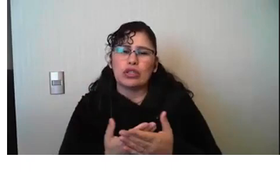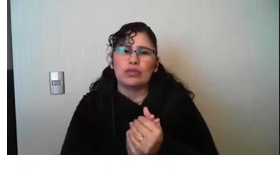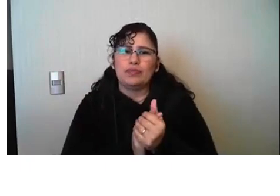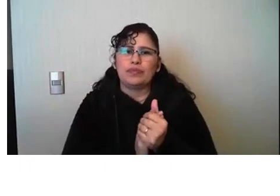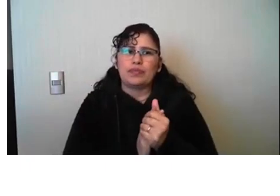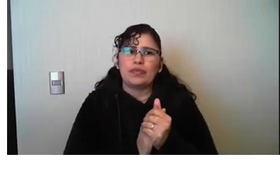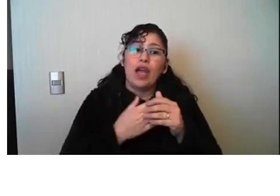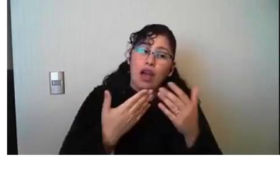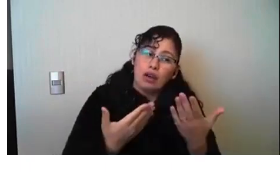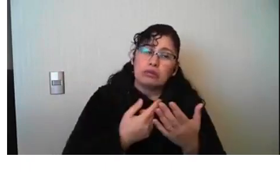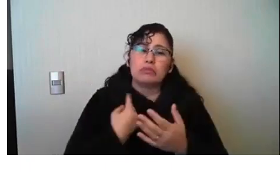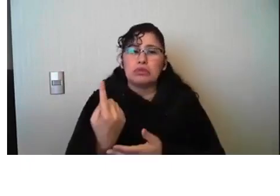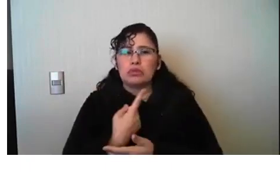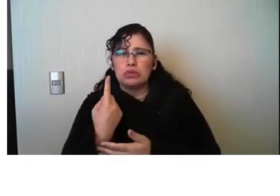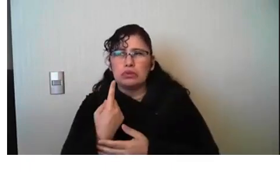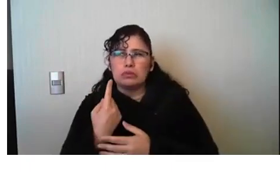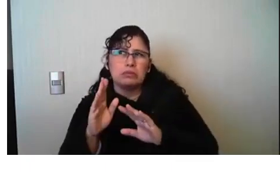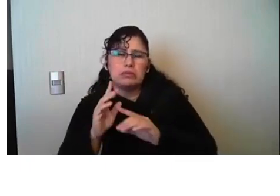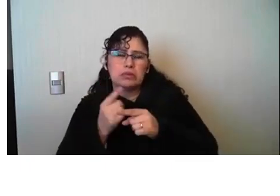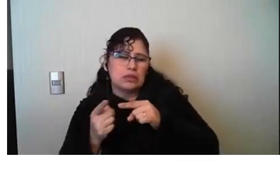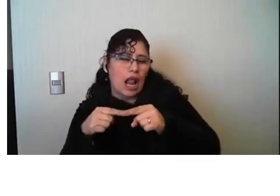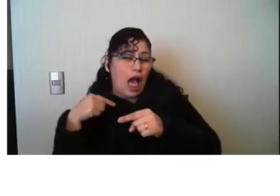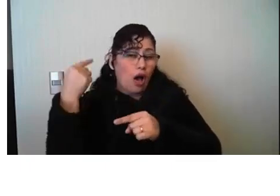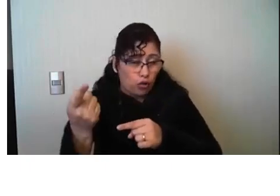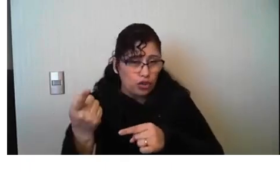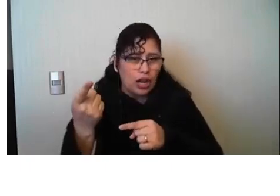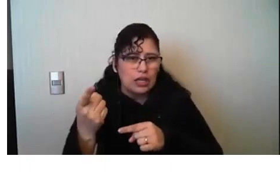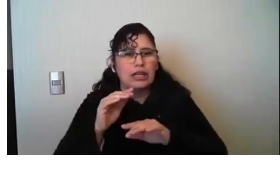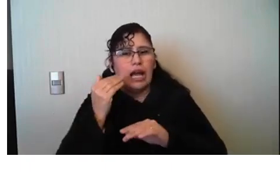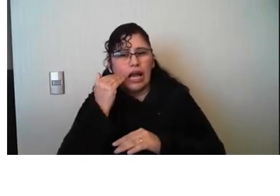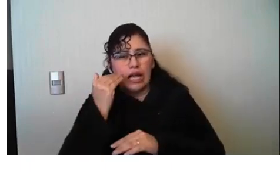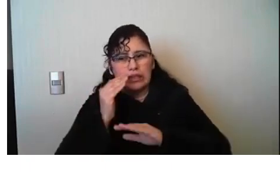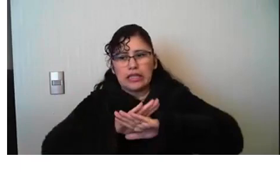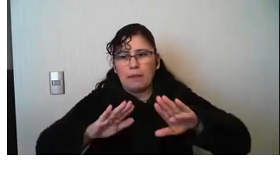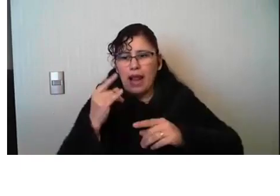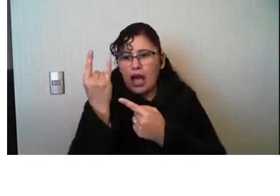estaríamos nosotros la próxima semana terminando con la unidad 1.